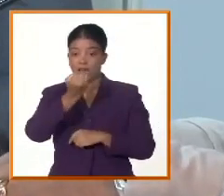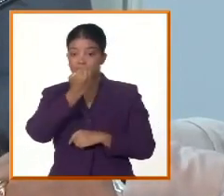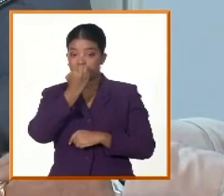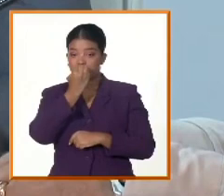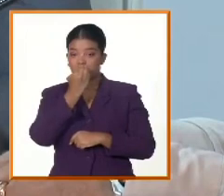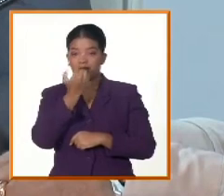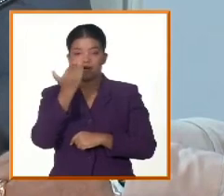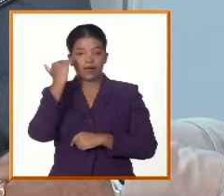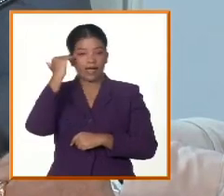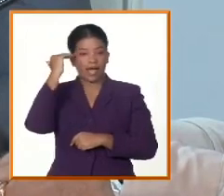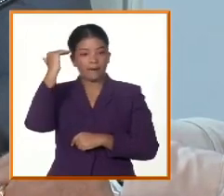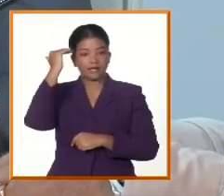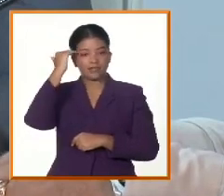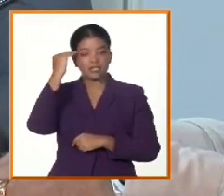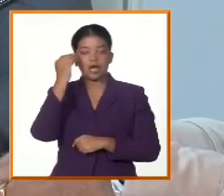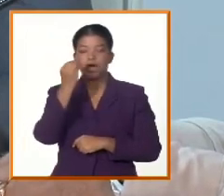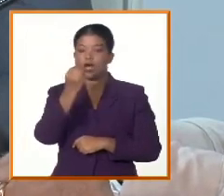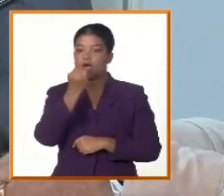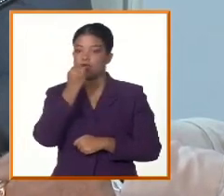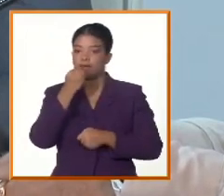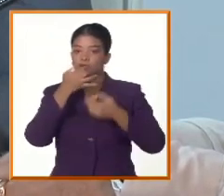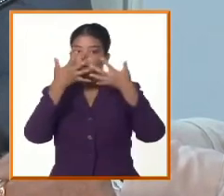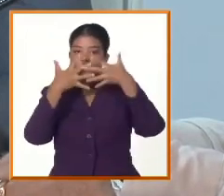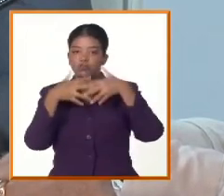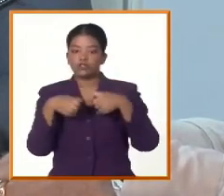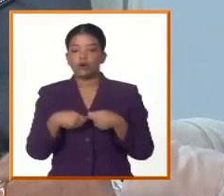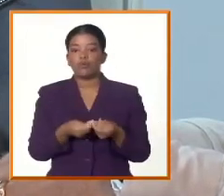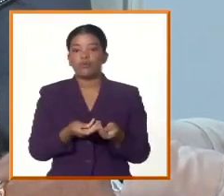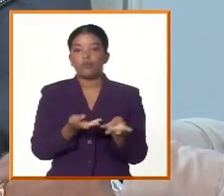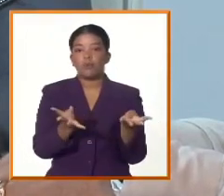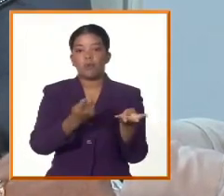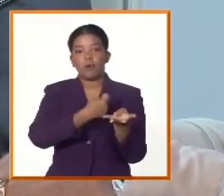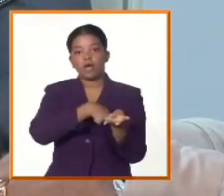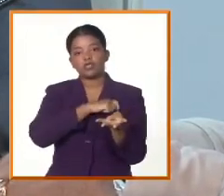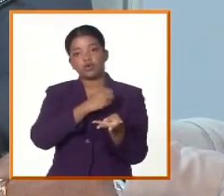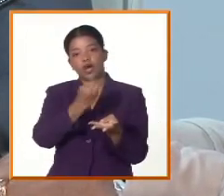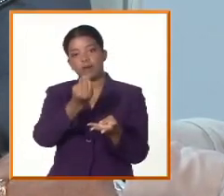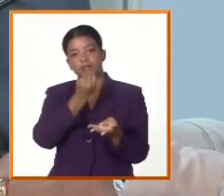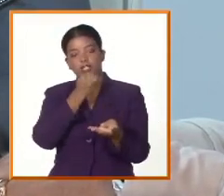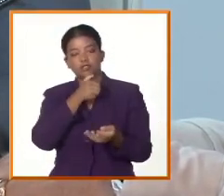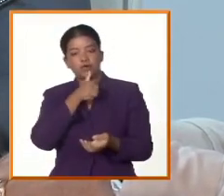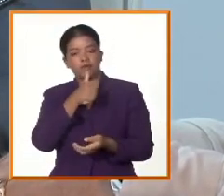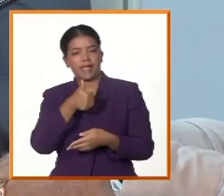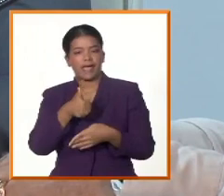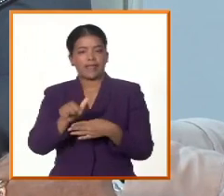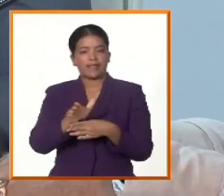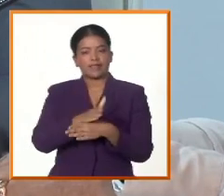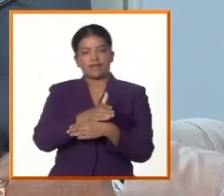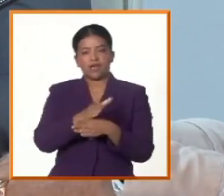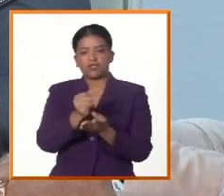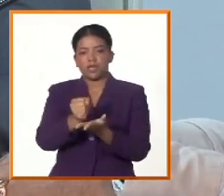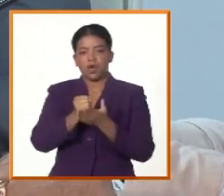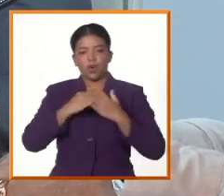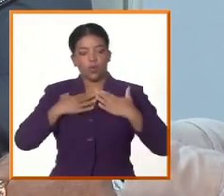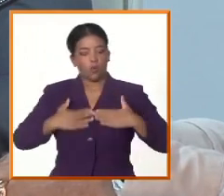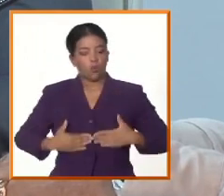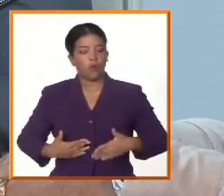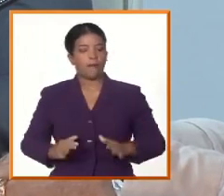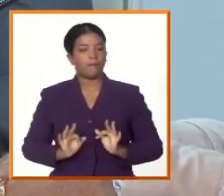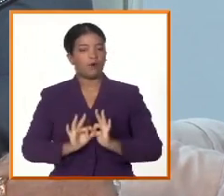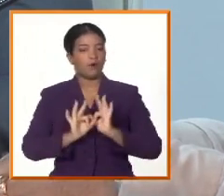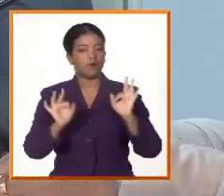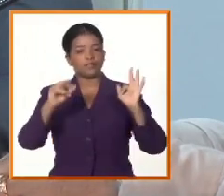sostenible y dar acceso a toda la población Una alimentación suficiente diversa balanceada nutritiva Y no y saludable